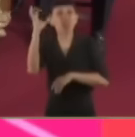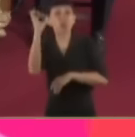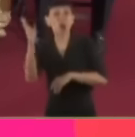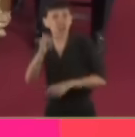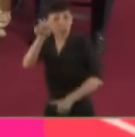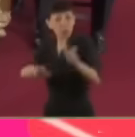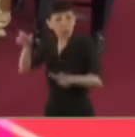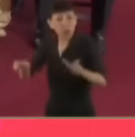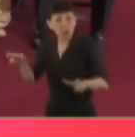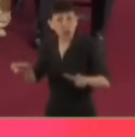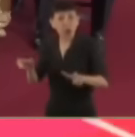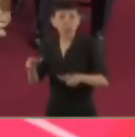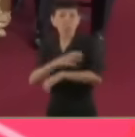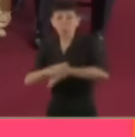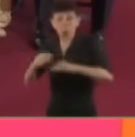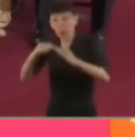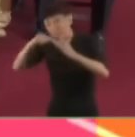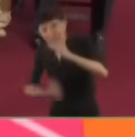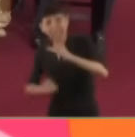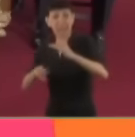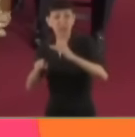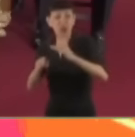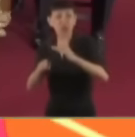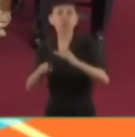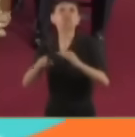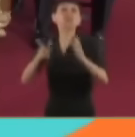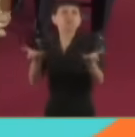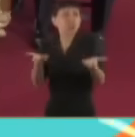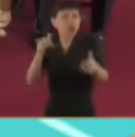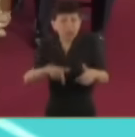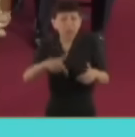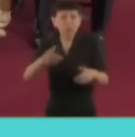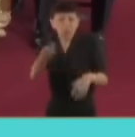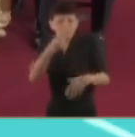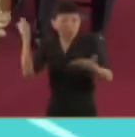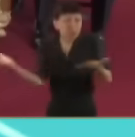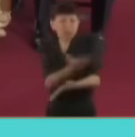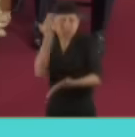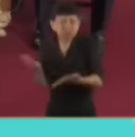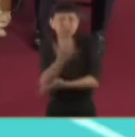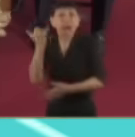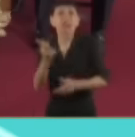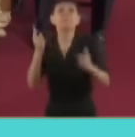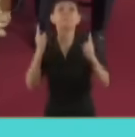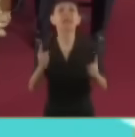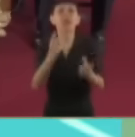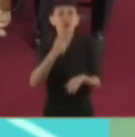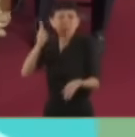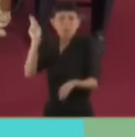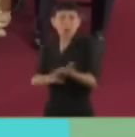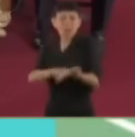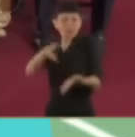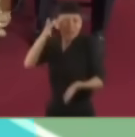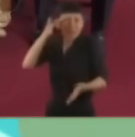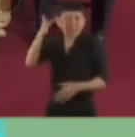Creo prácticamente, de la inmensa mayoría, dije, no de una minoría ruidosa. Entiendo que casi ninguna. La receta electrónica, ¿están en desacuerdo con la